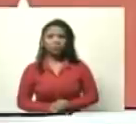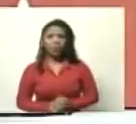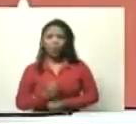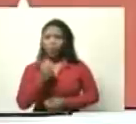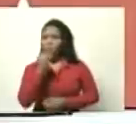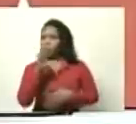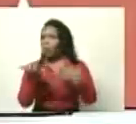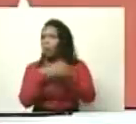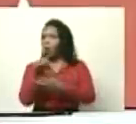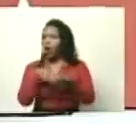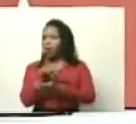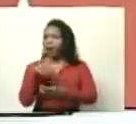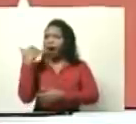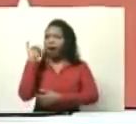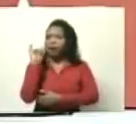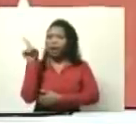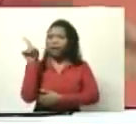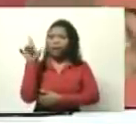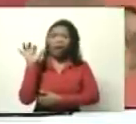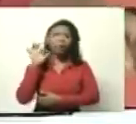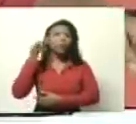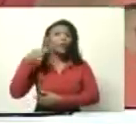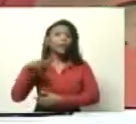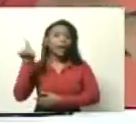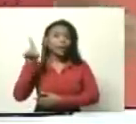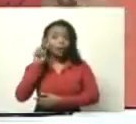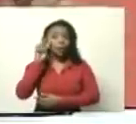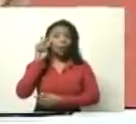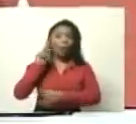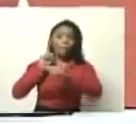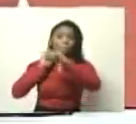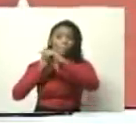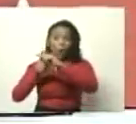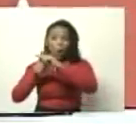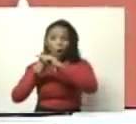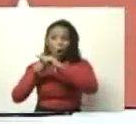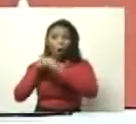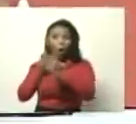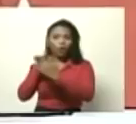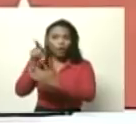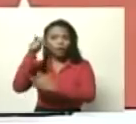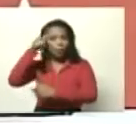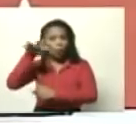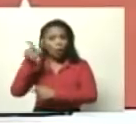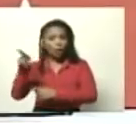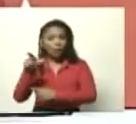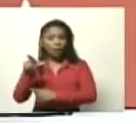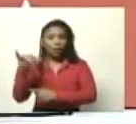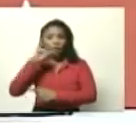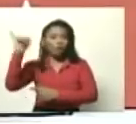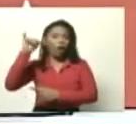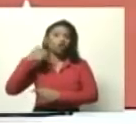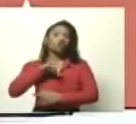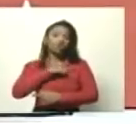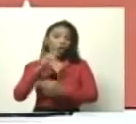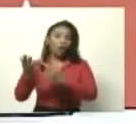¿Cuántos problemas habrá en Guatire que él se fue a fijar y ensañarse contra ese pueblo? Bueno, eso fue una denuncia, nosotros la recibimos, no vino del